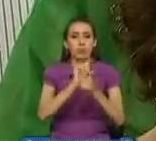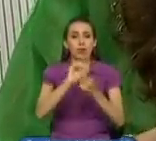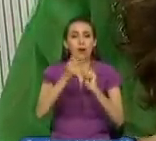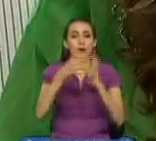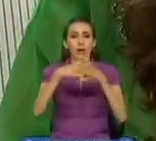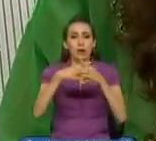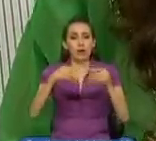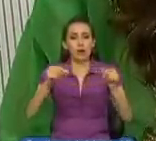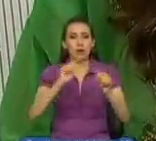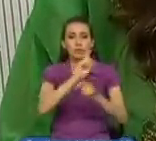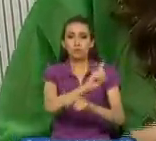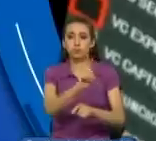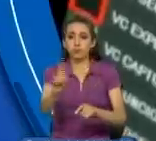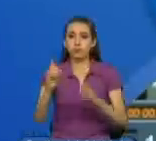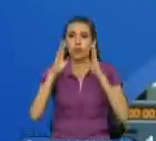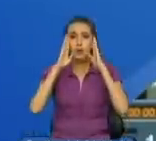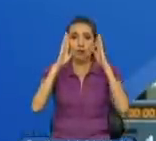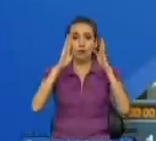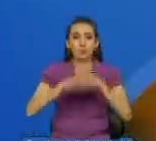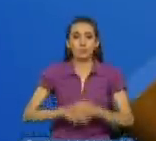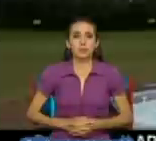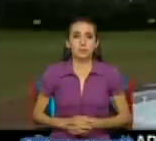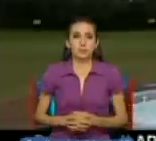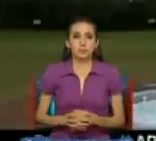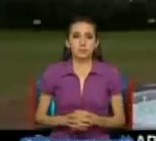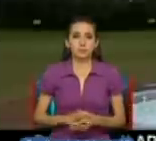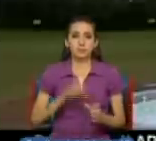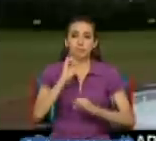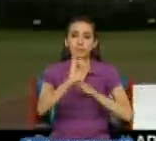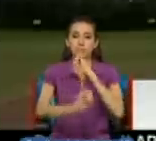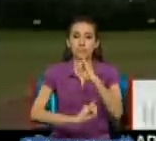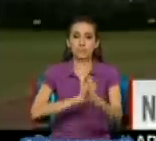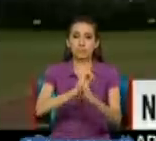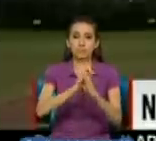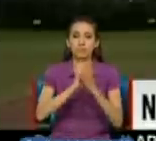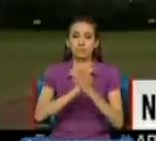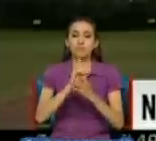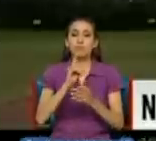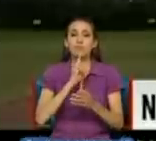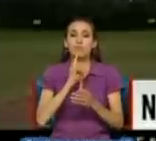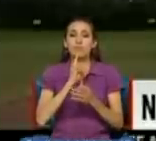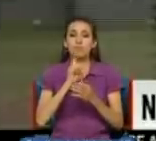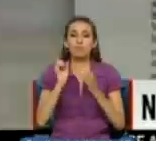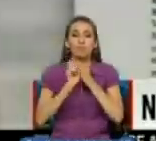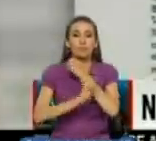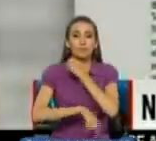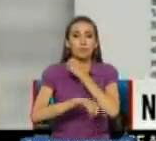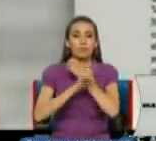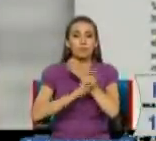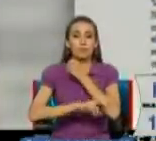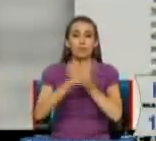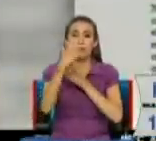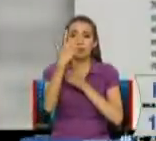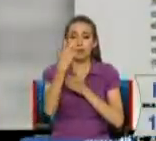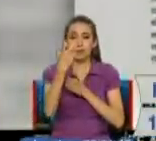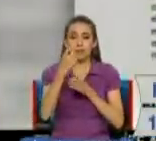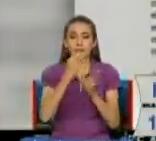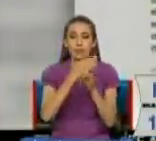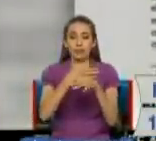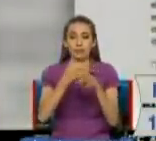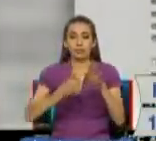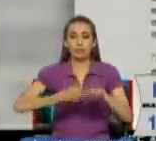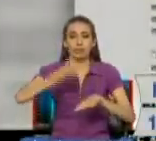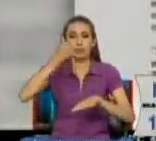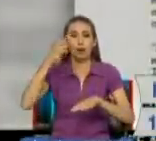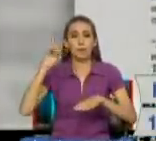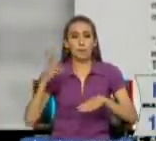calidez en cada una de las atenciones en lo internacional Estados Unidos sancionará a 13 altos funcionarios del gobierno